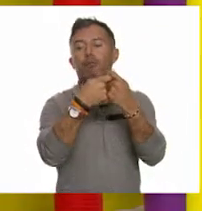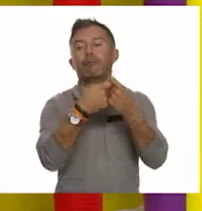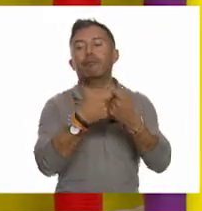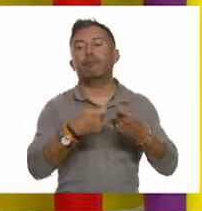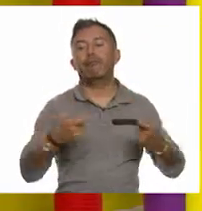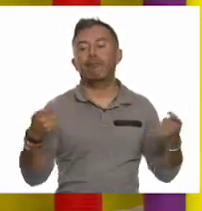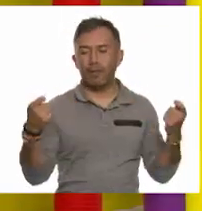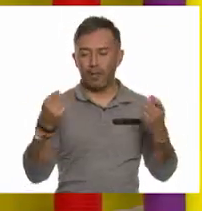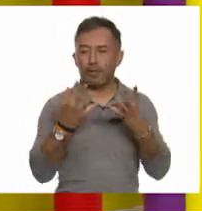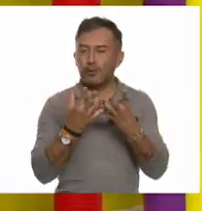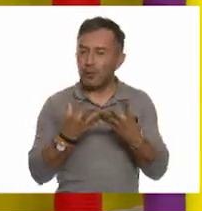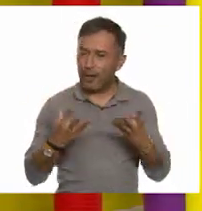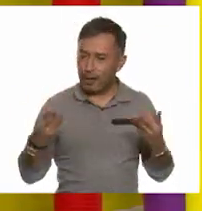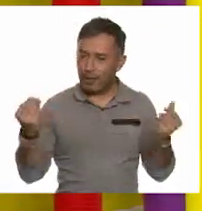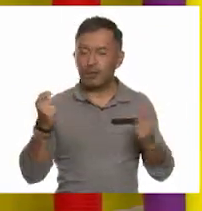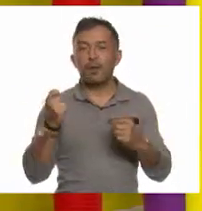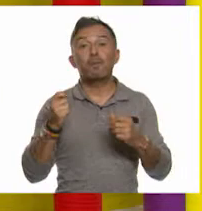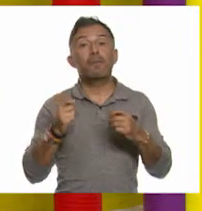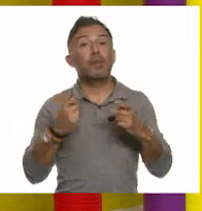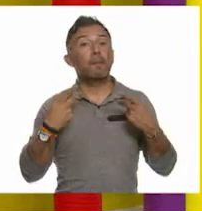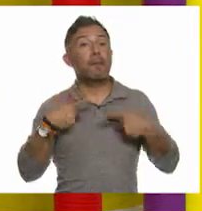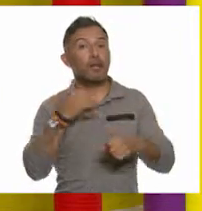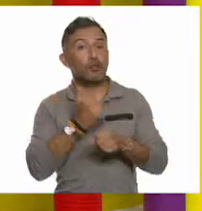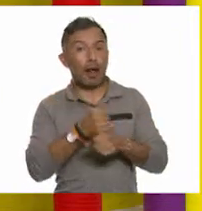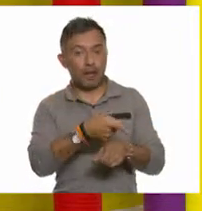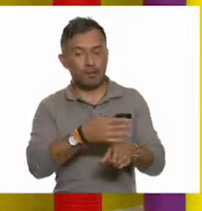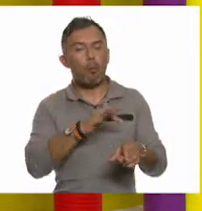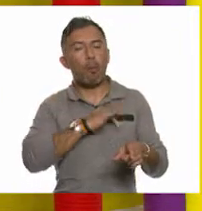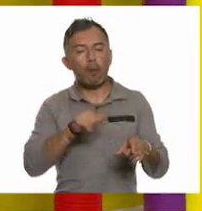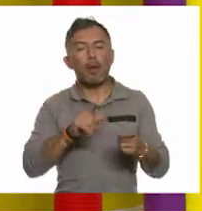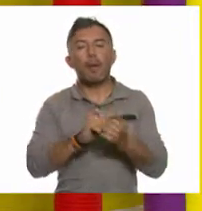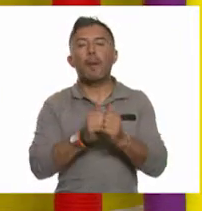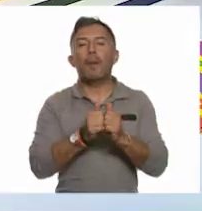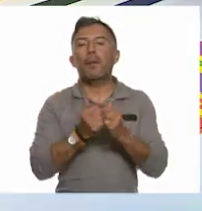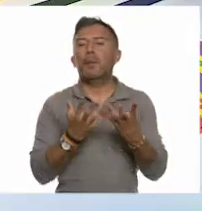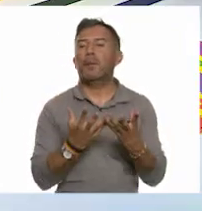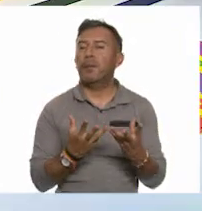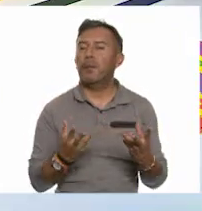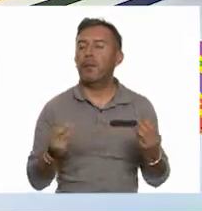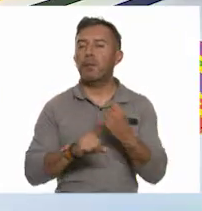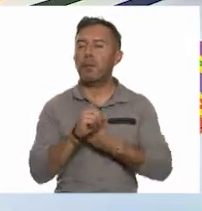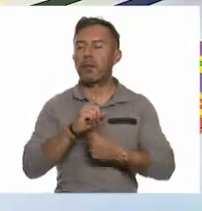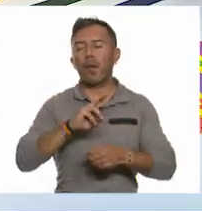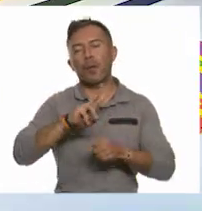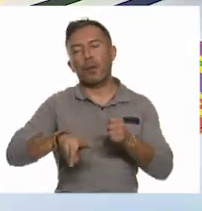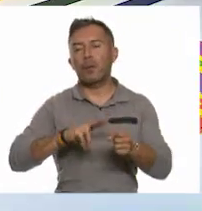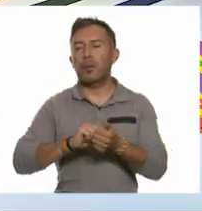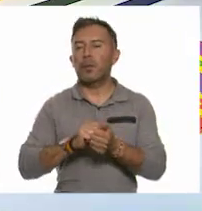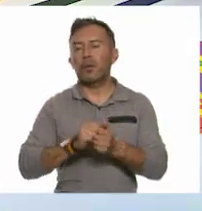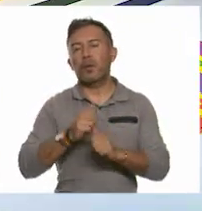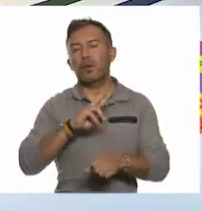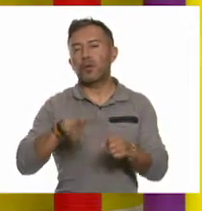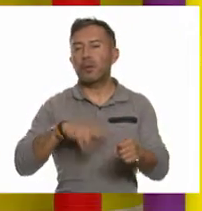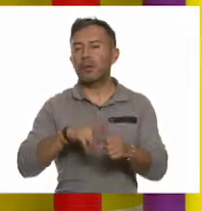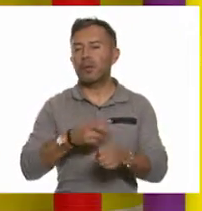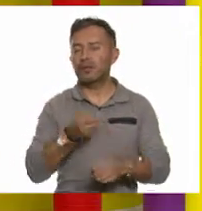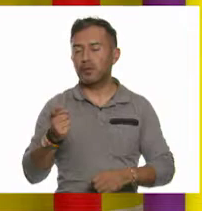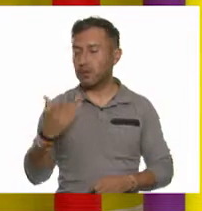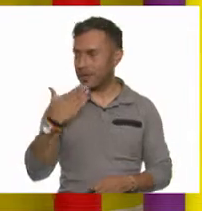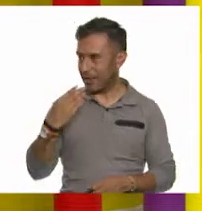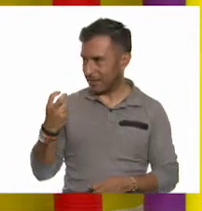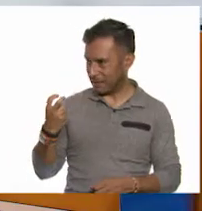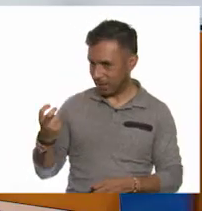los personajes ya pueden regresar a una normalidad. Ah, muy bien, Mariana, perfecto. Eso